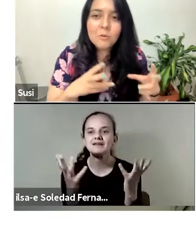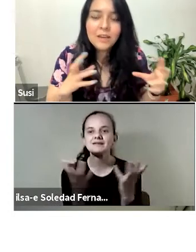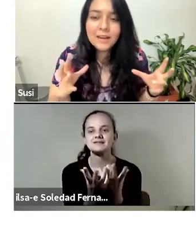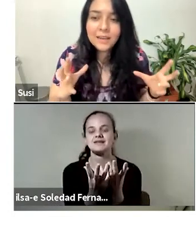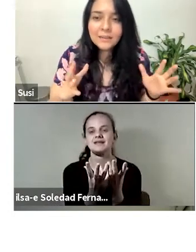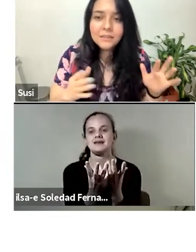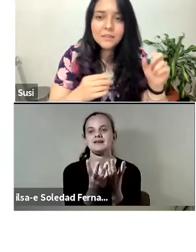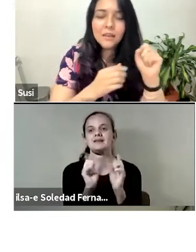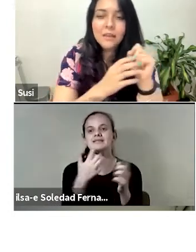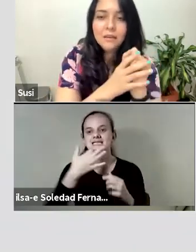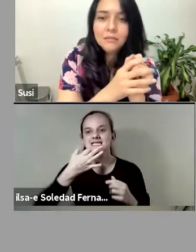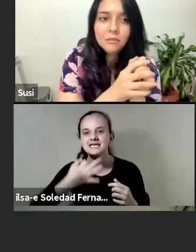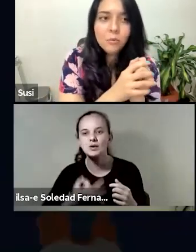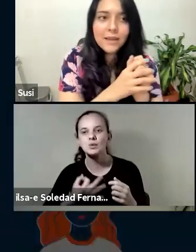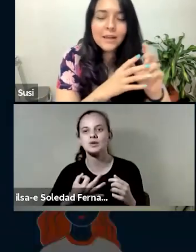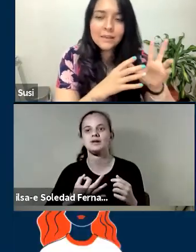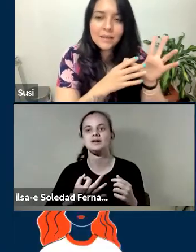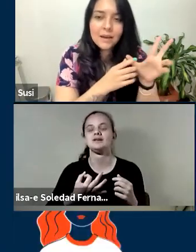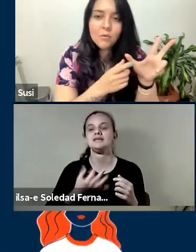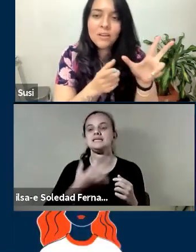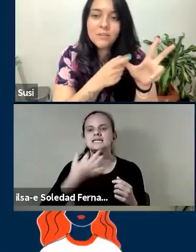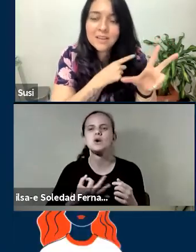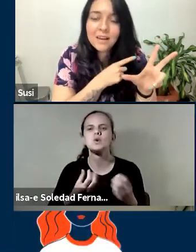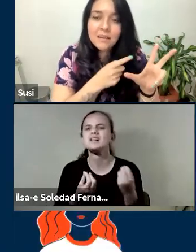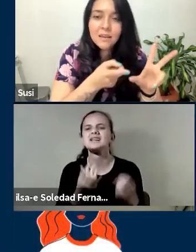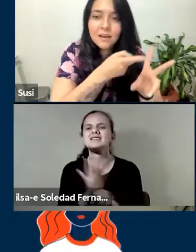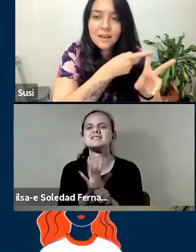tienen como tarea cuidar que sea